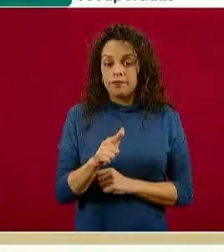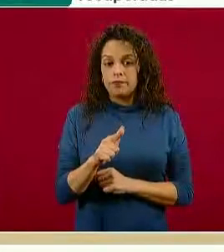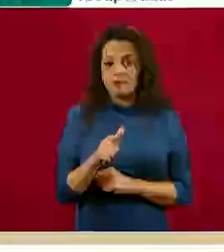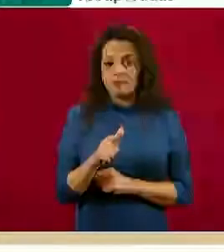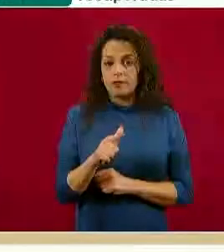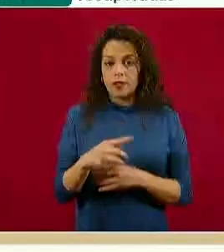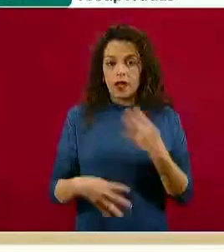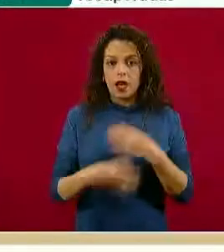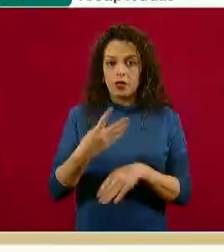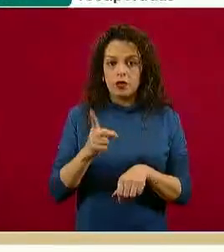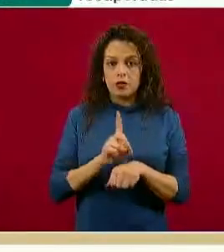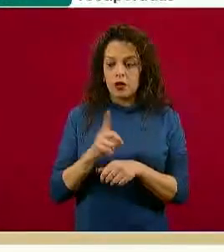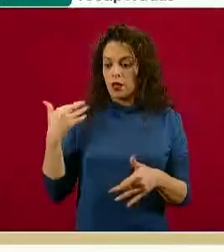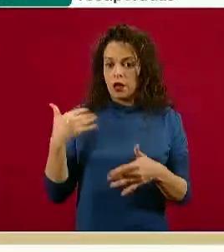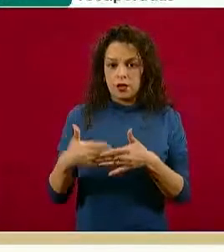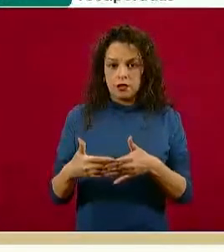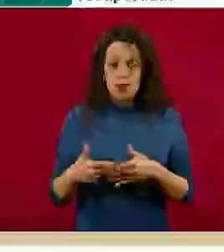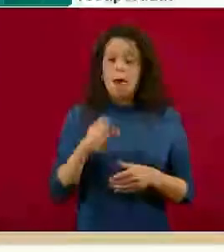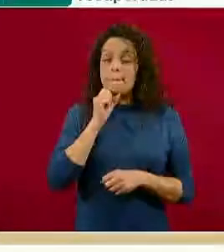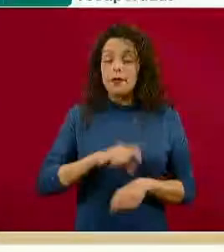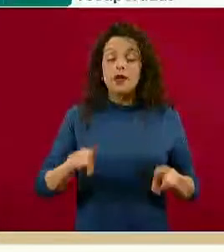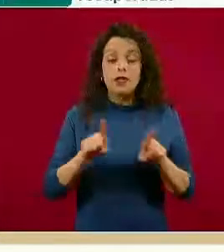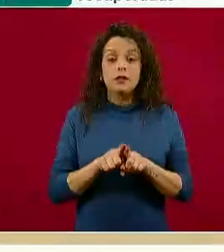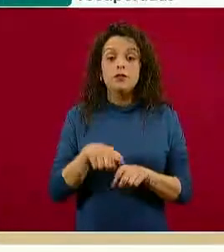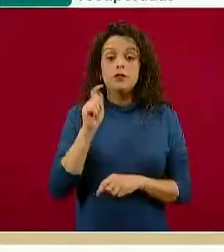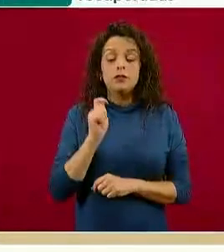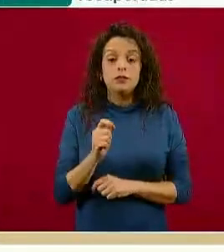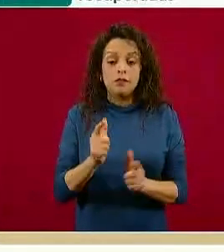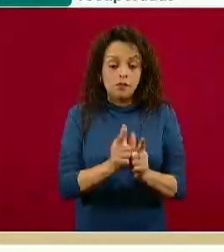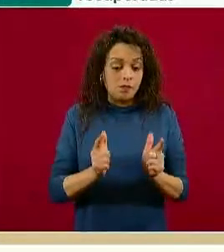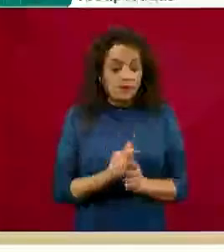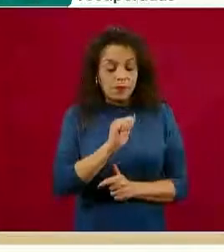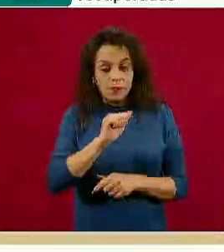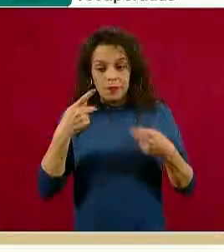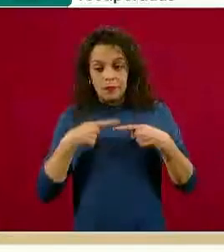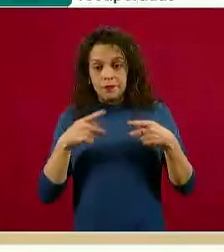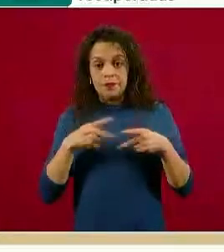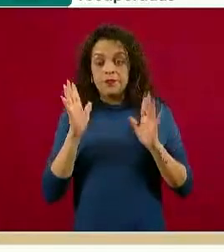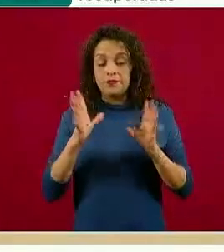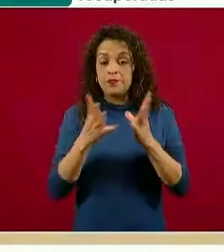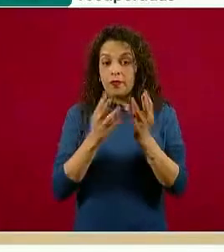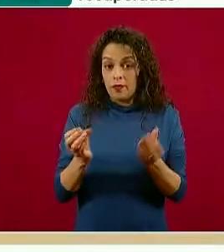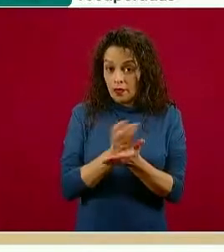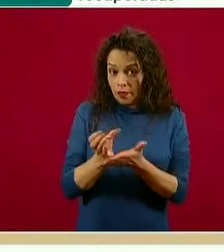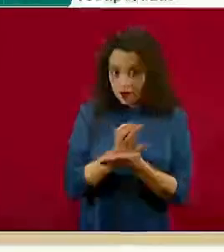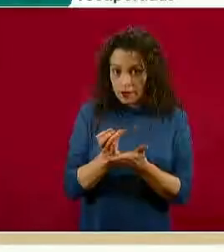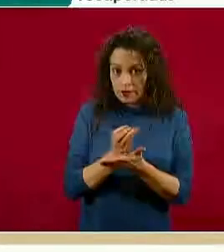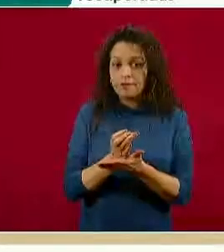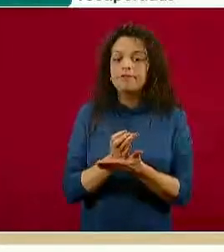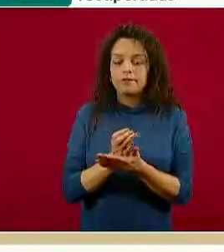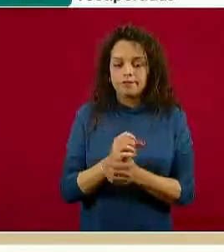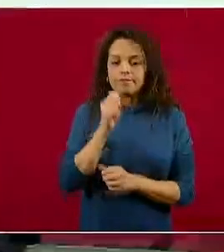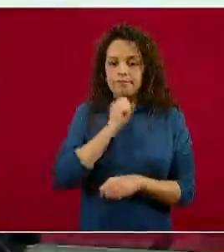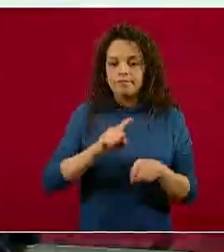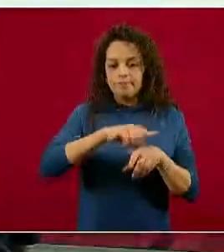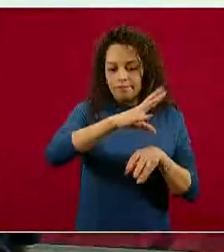últimos 14 días. Y así también tenemos en el grupo de personas recuperadas que se suman ya más